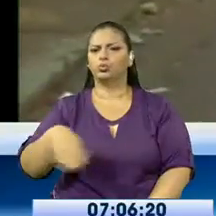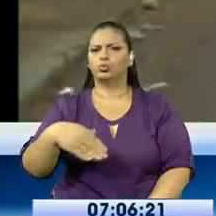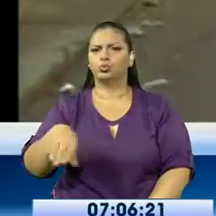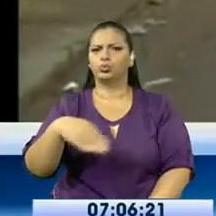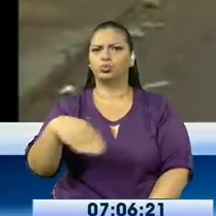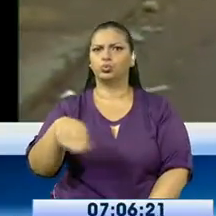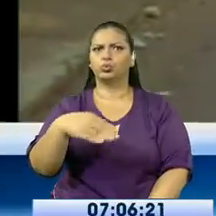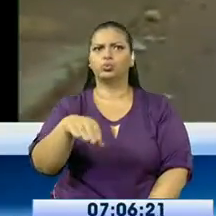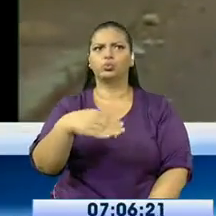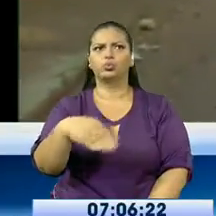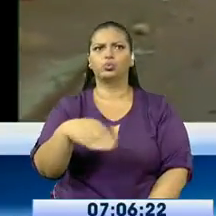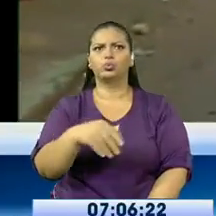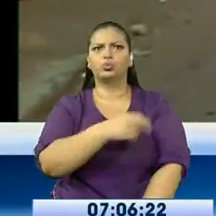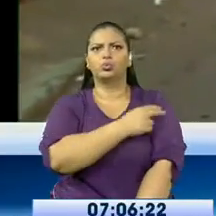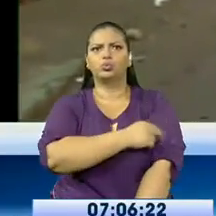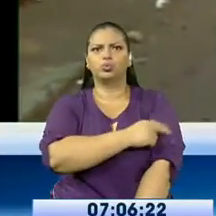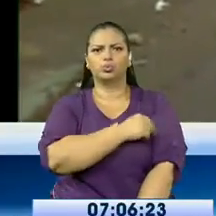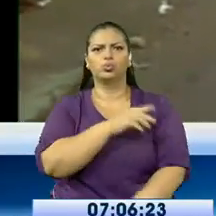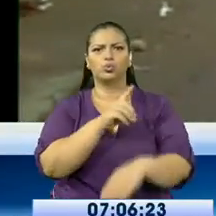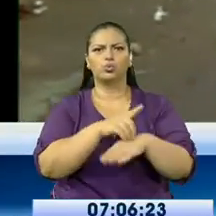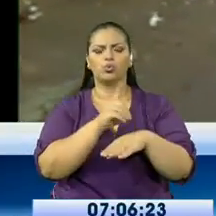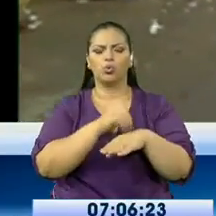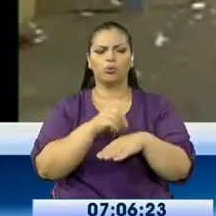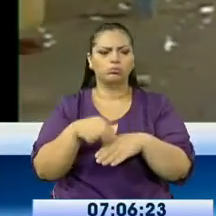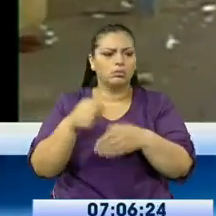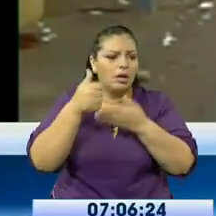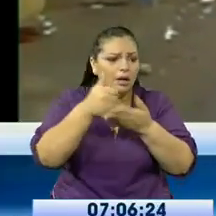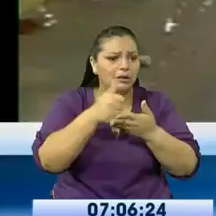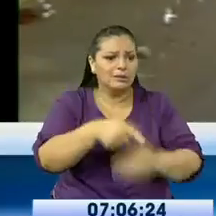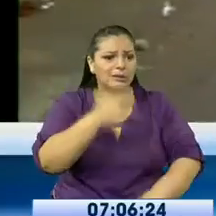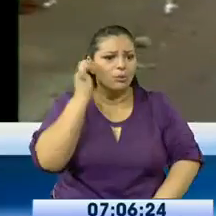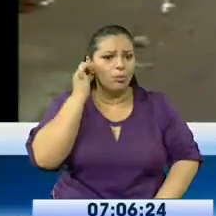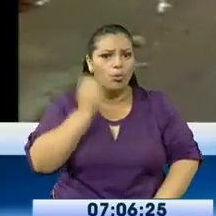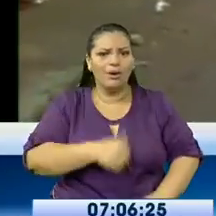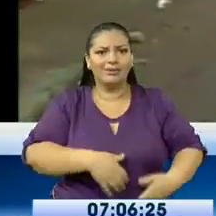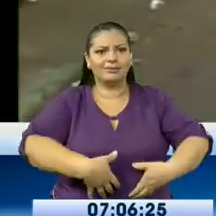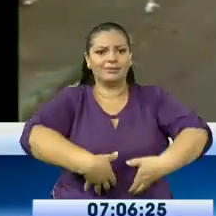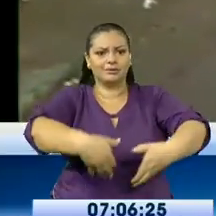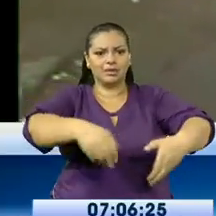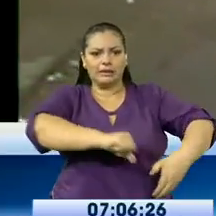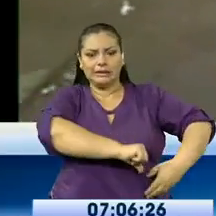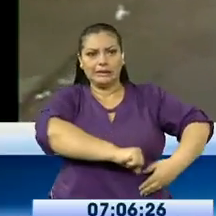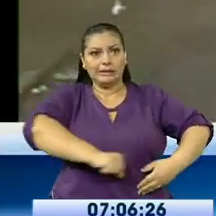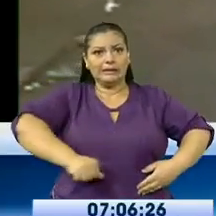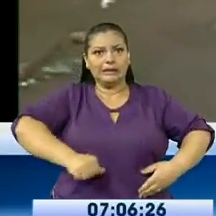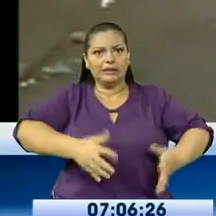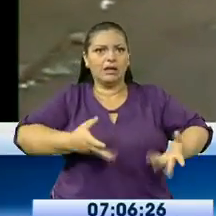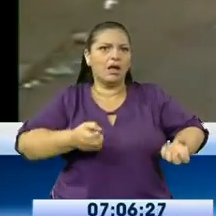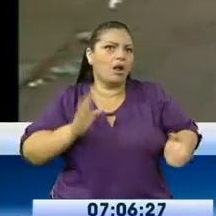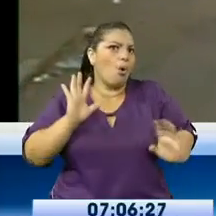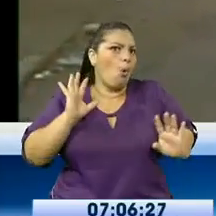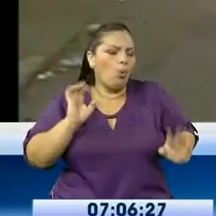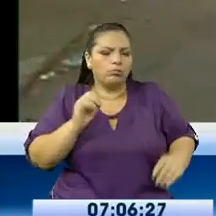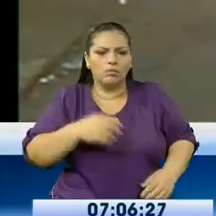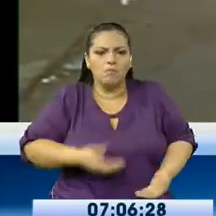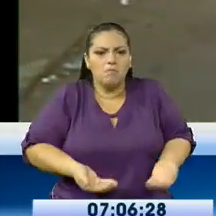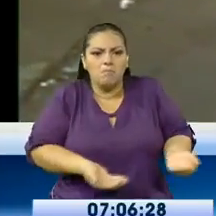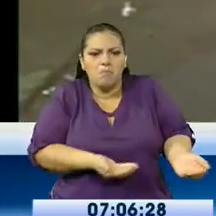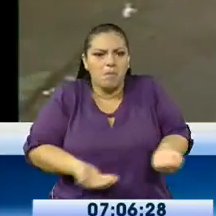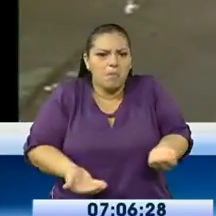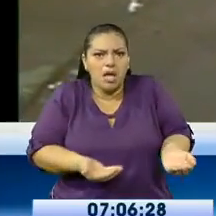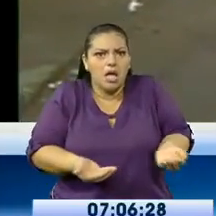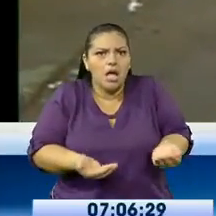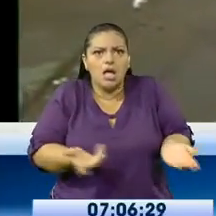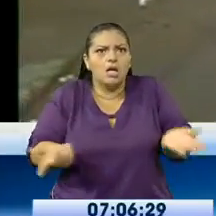o verificaron si el pequeño ser que se encontraba dentro del vientre de la víctima se encontraba con vida,